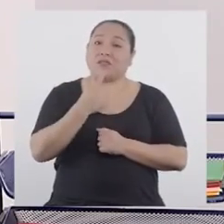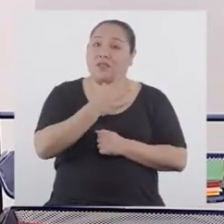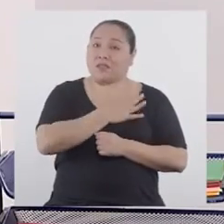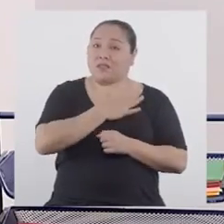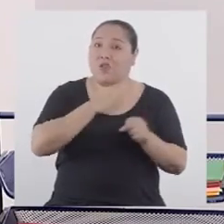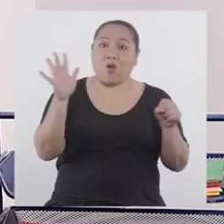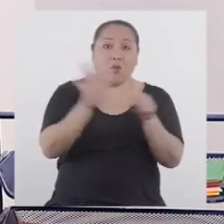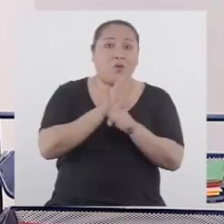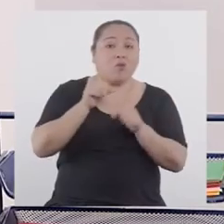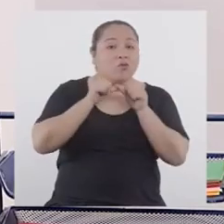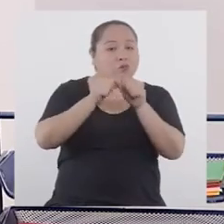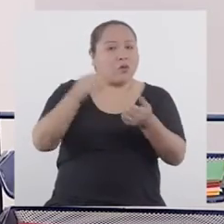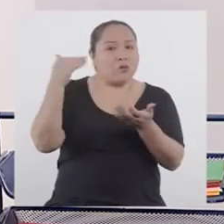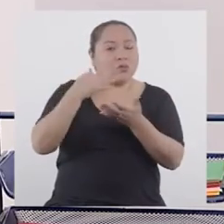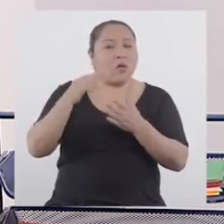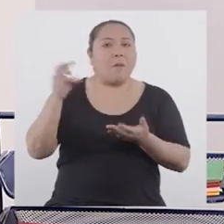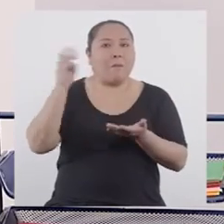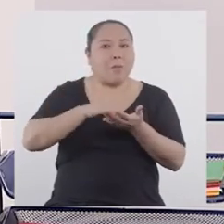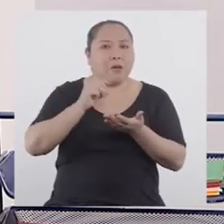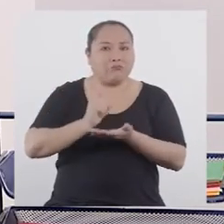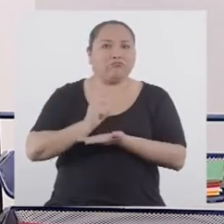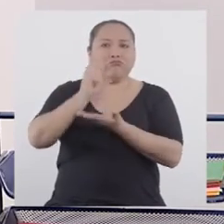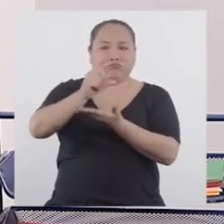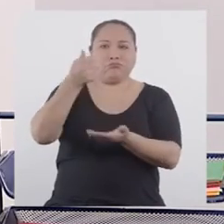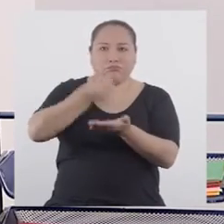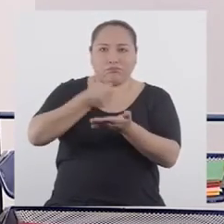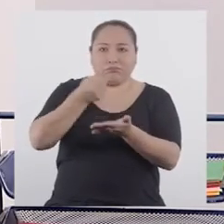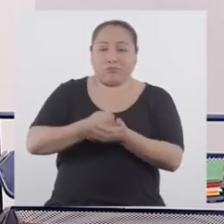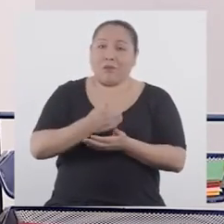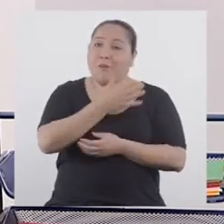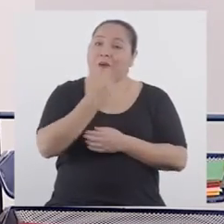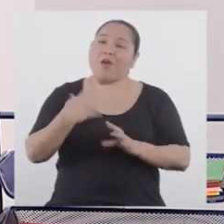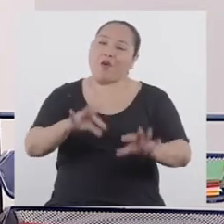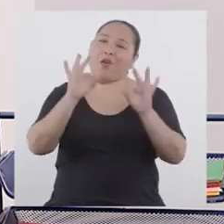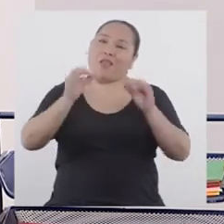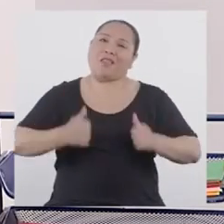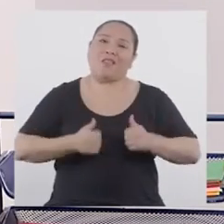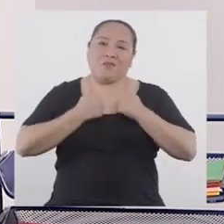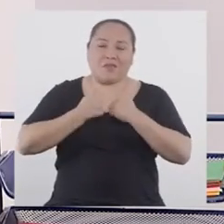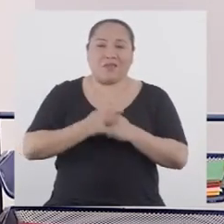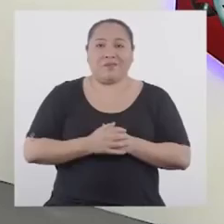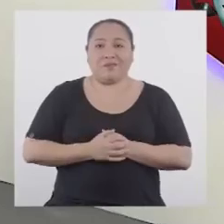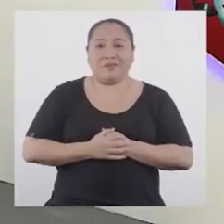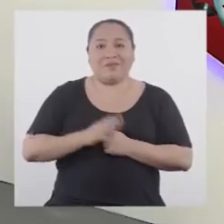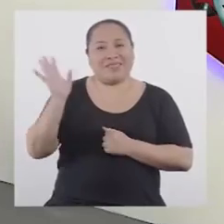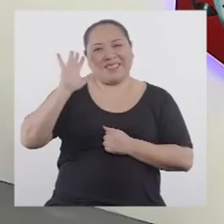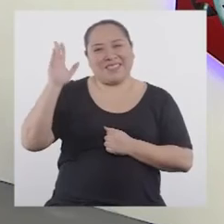secundaria completa podrán seguir estudiando y tener mayores ingresos económicos para mejorar su calidad de